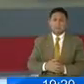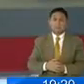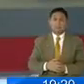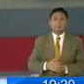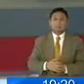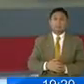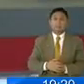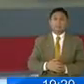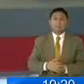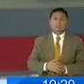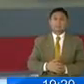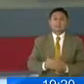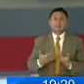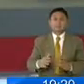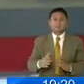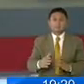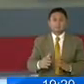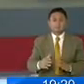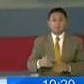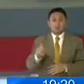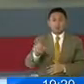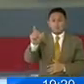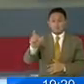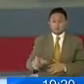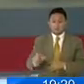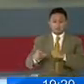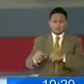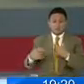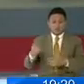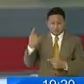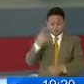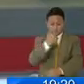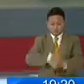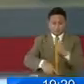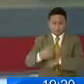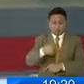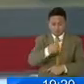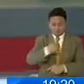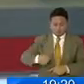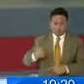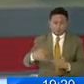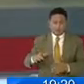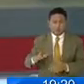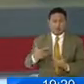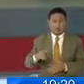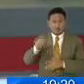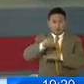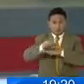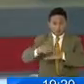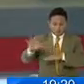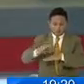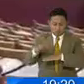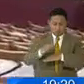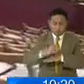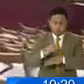Estadio Monumental de Guayaquil. Mientras tanto, un hincha que sufrió varias heridas en su tórax fue intervenido quirúrgicamente.